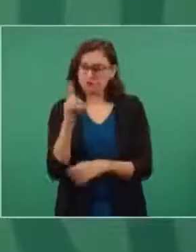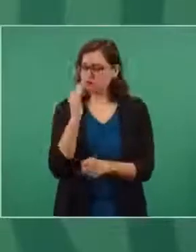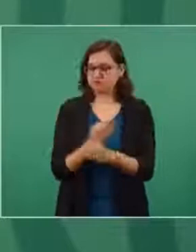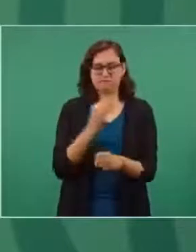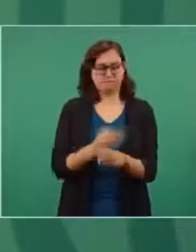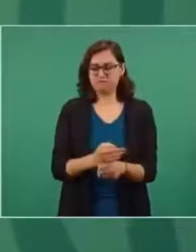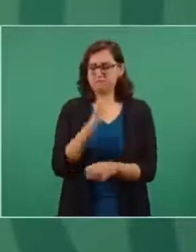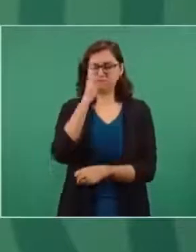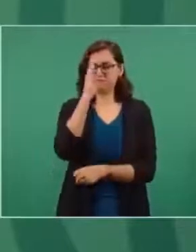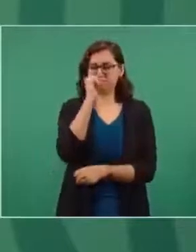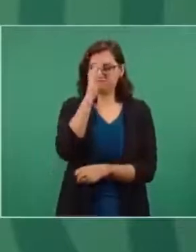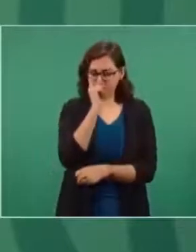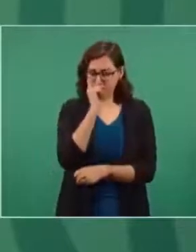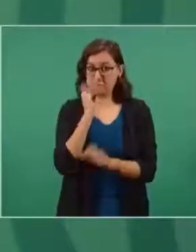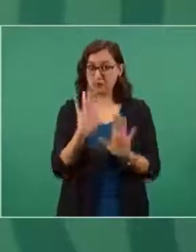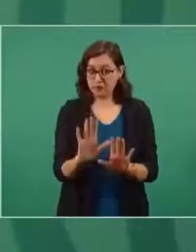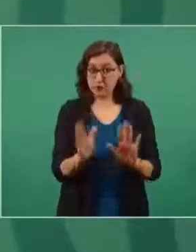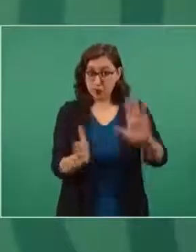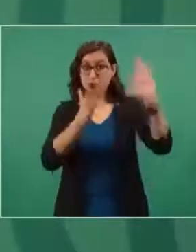Pero el compromiso es a más tardar.